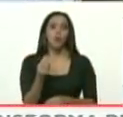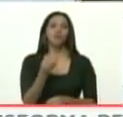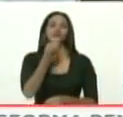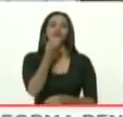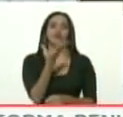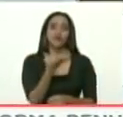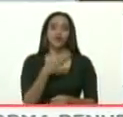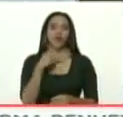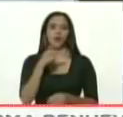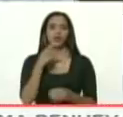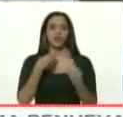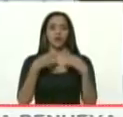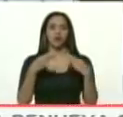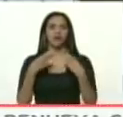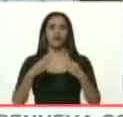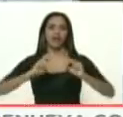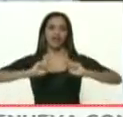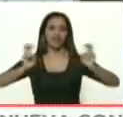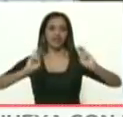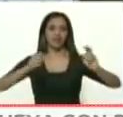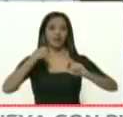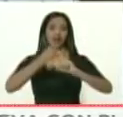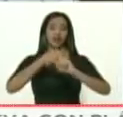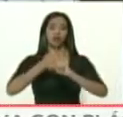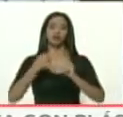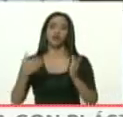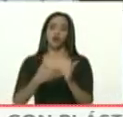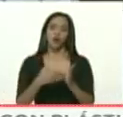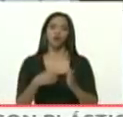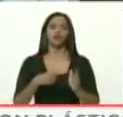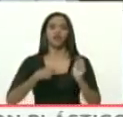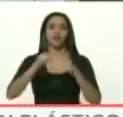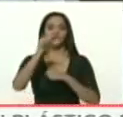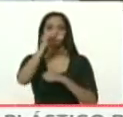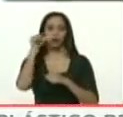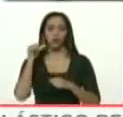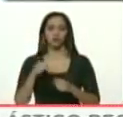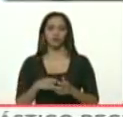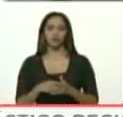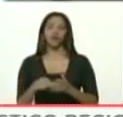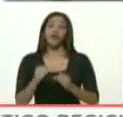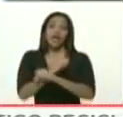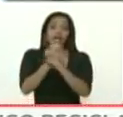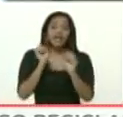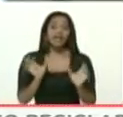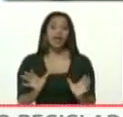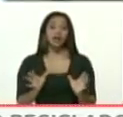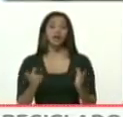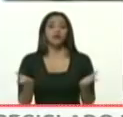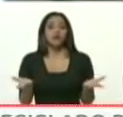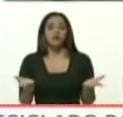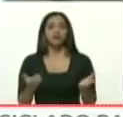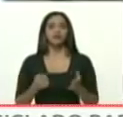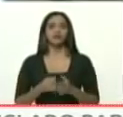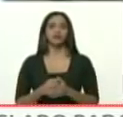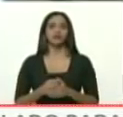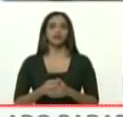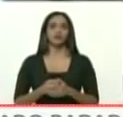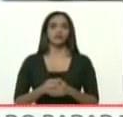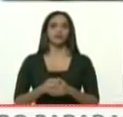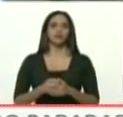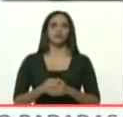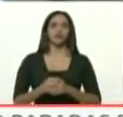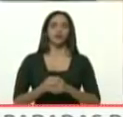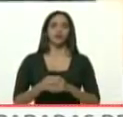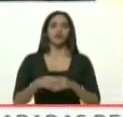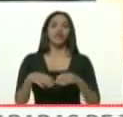políticas públicas en materia de la lucha contra el tráfico ilícito de drogas. Por supuesto que dentro